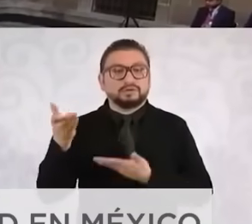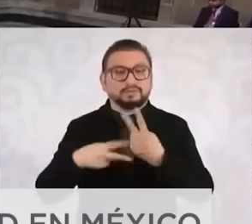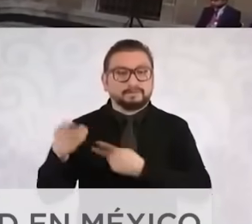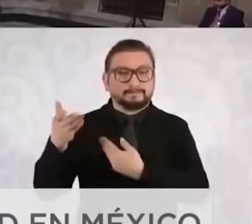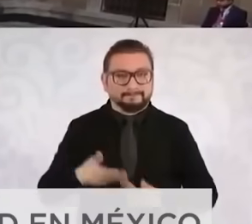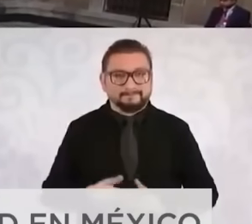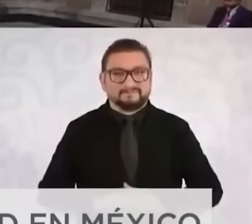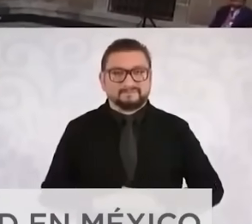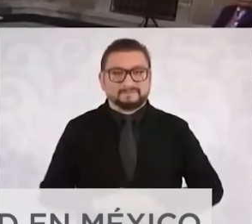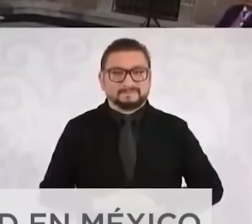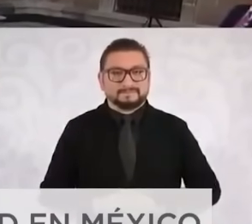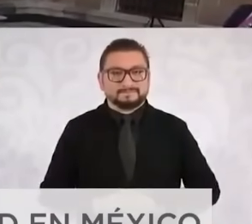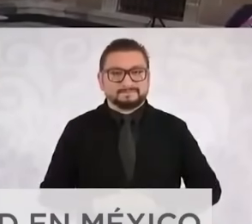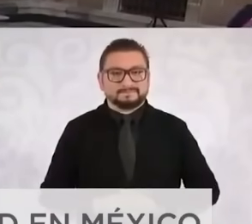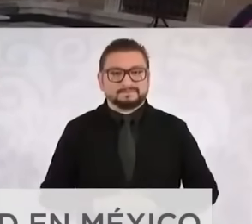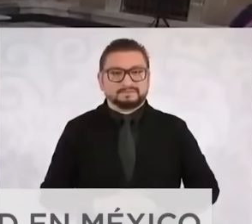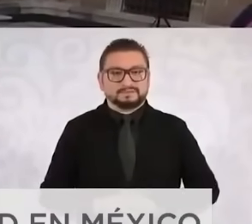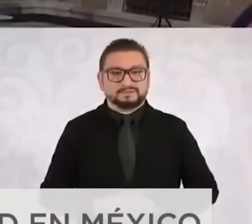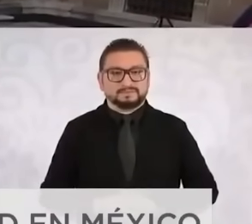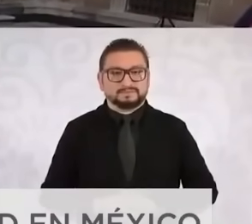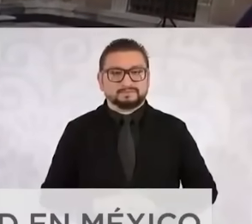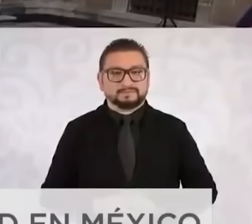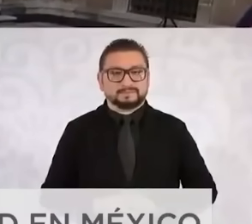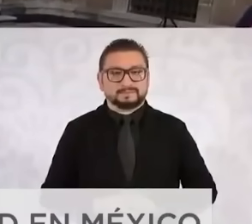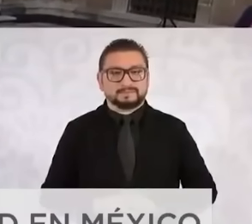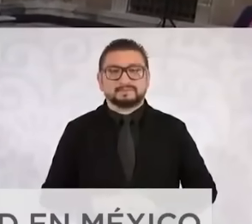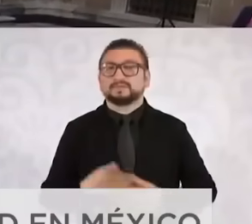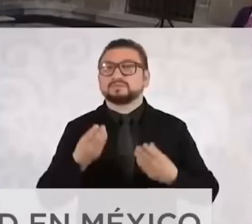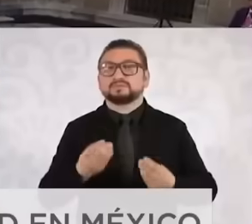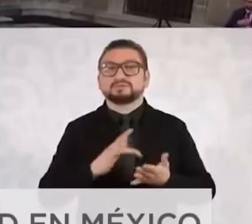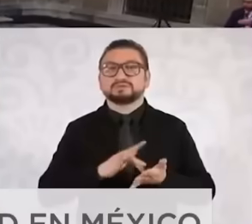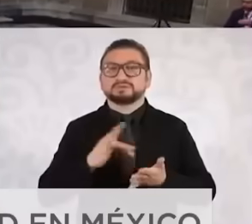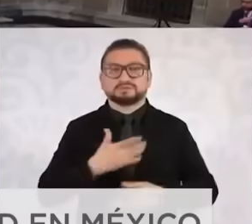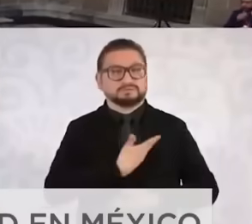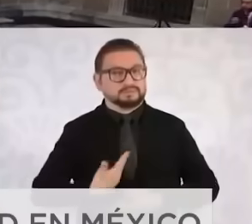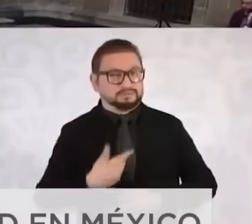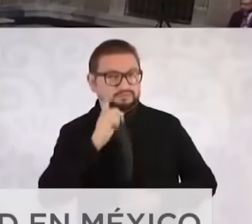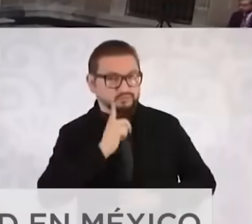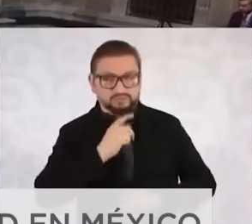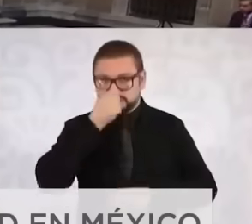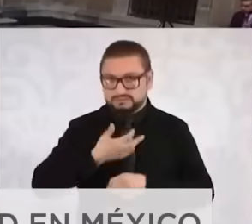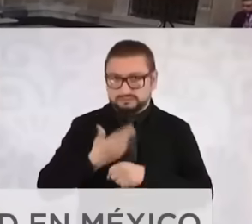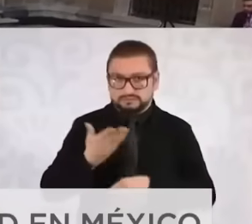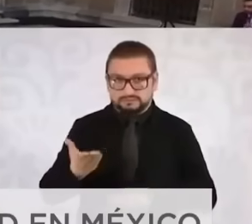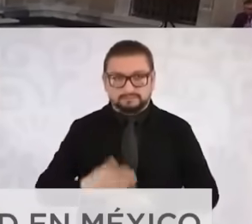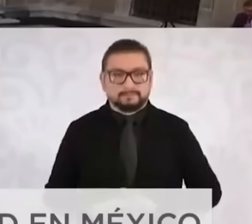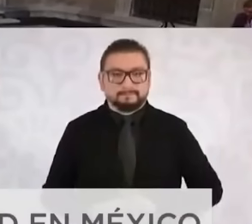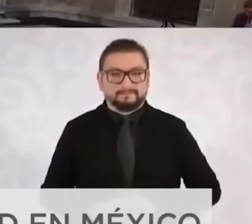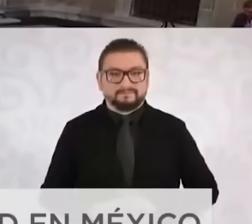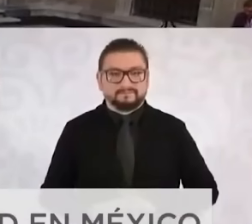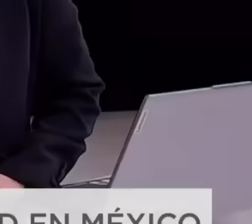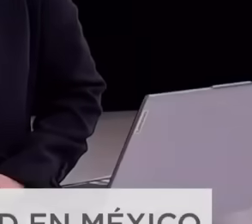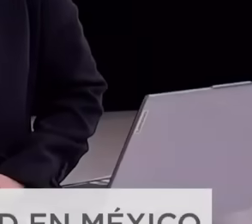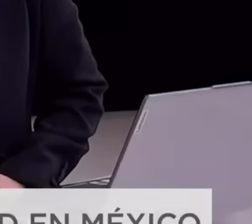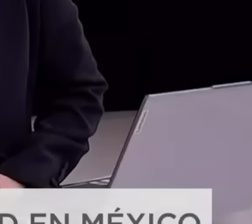de inversión ya comprobados por 20 mil millones de dólares. Lupita, pues parte de lo que tenemos aquí desde Palacio Nacional, que todavía se